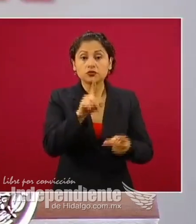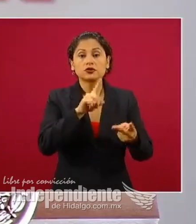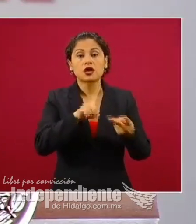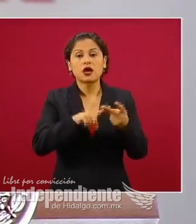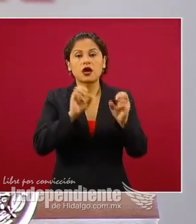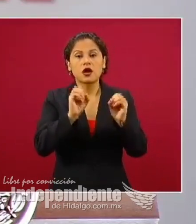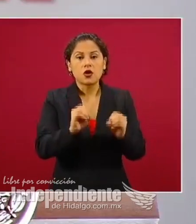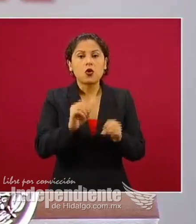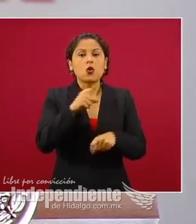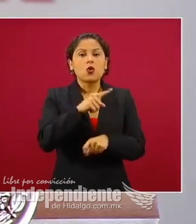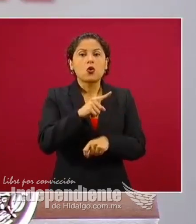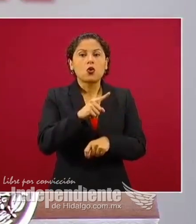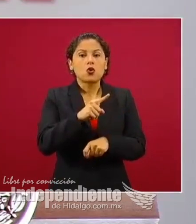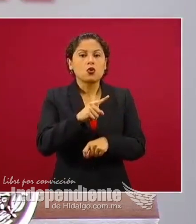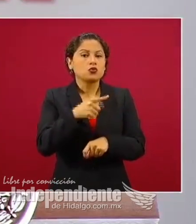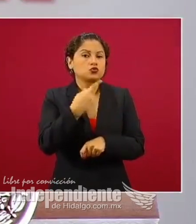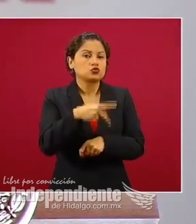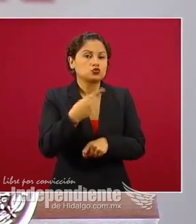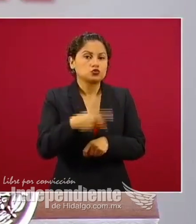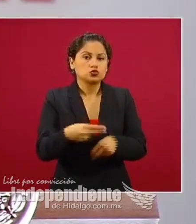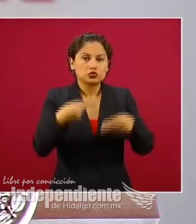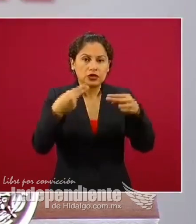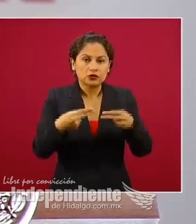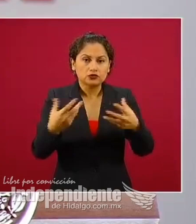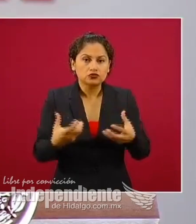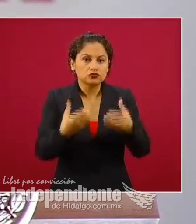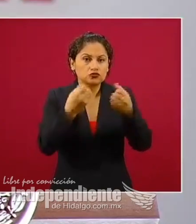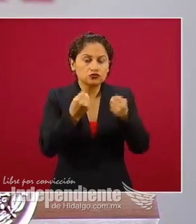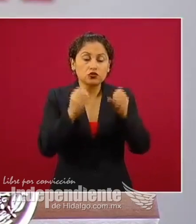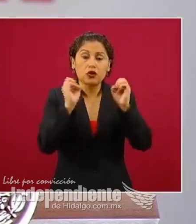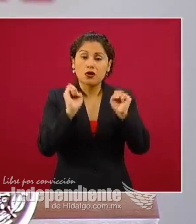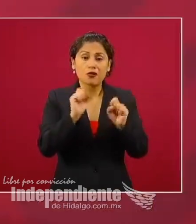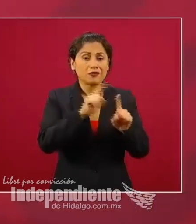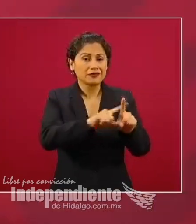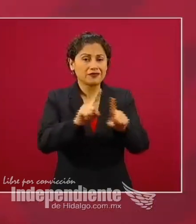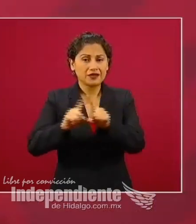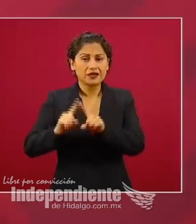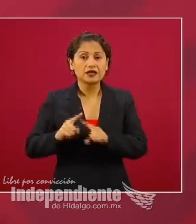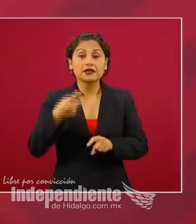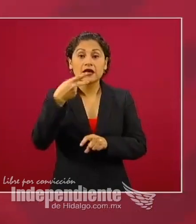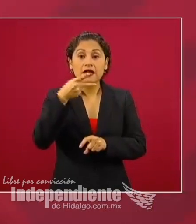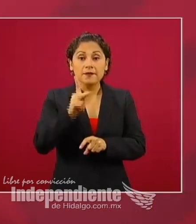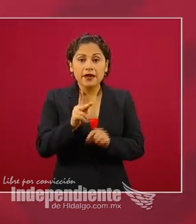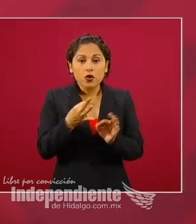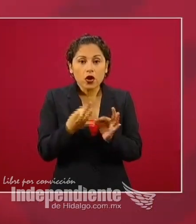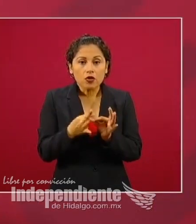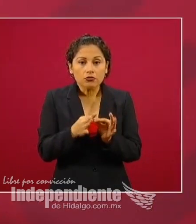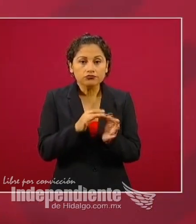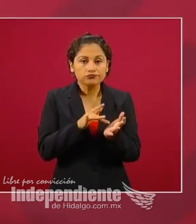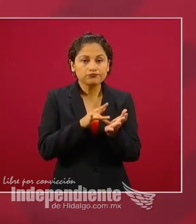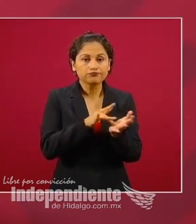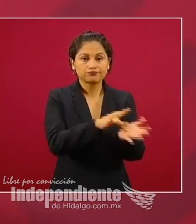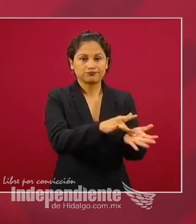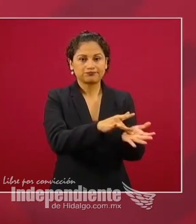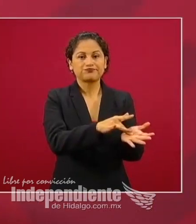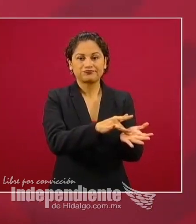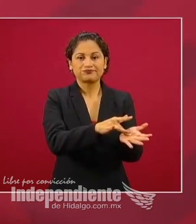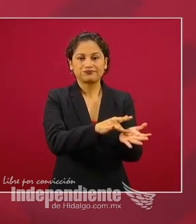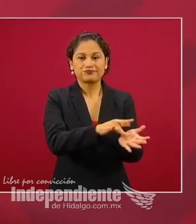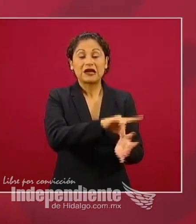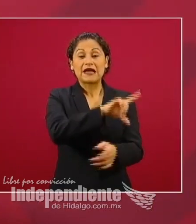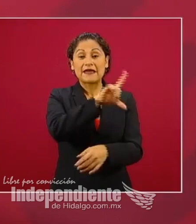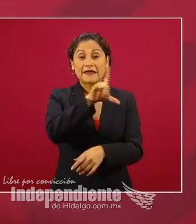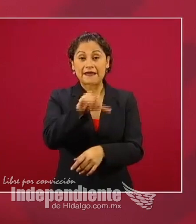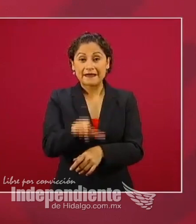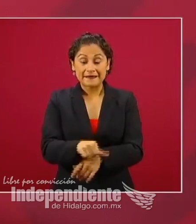todo para tener listas estas empresas, que son la mayoría de empresas del país, para que florezcan una